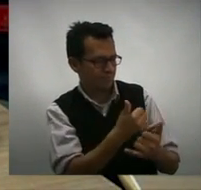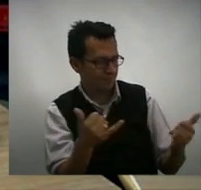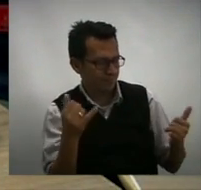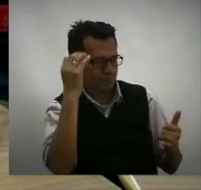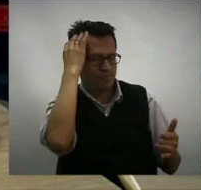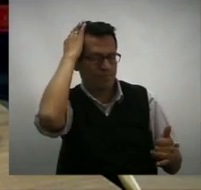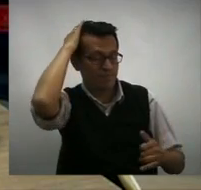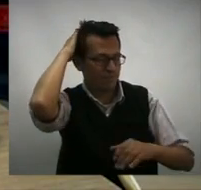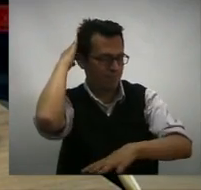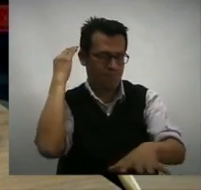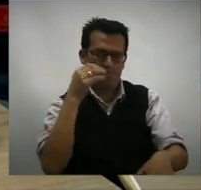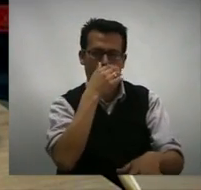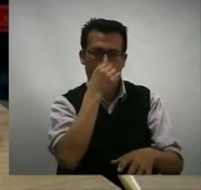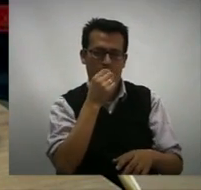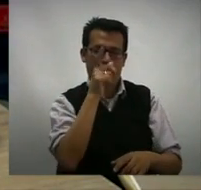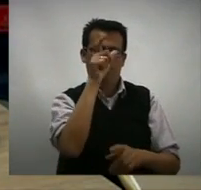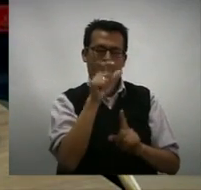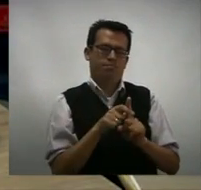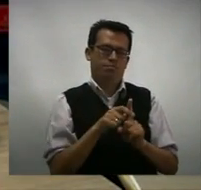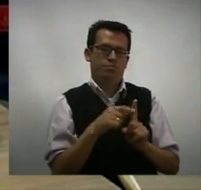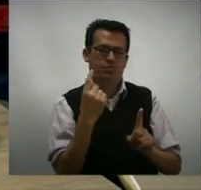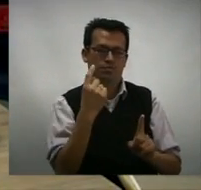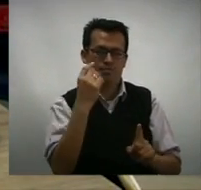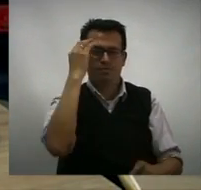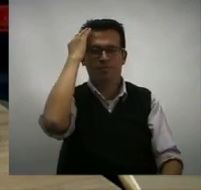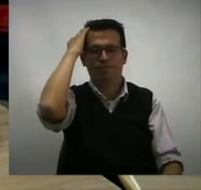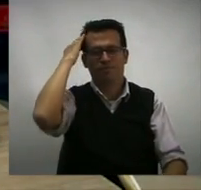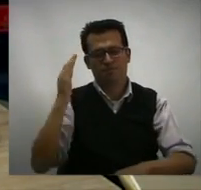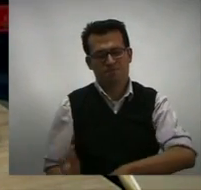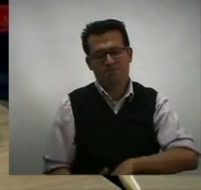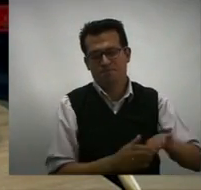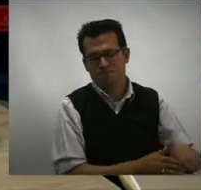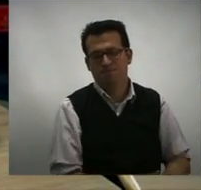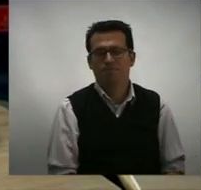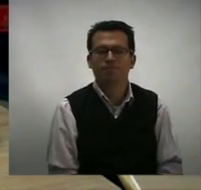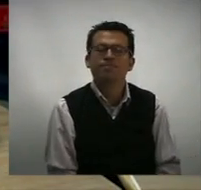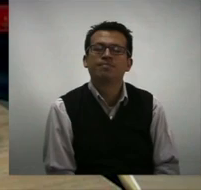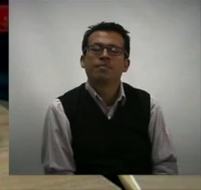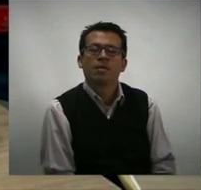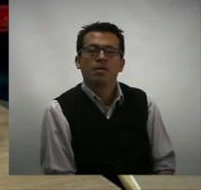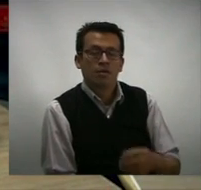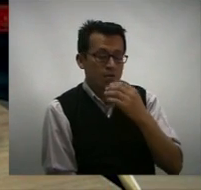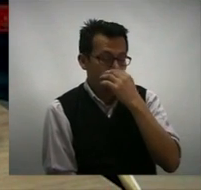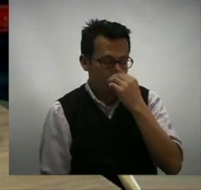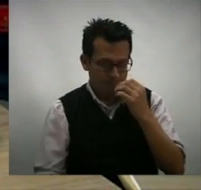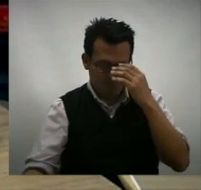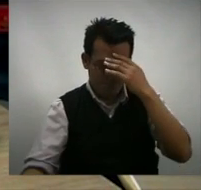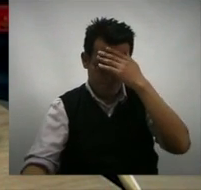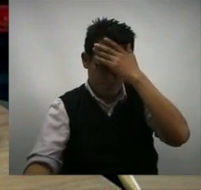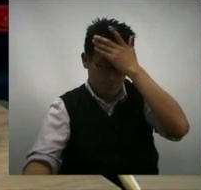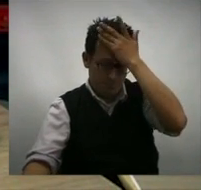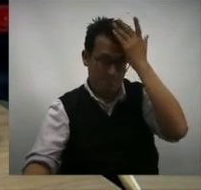penitente, sino también un sometido. Bueno, voy a pasar a otra parte. Este sistema social de